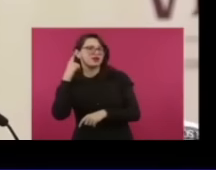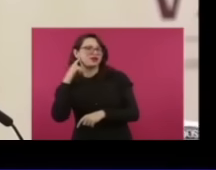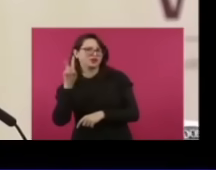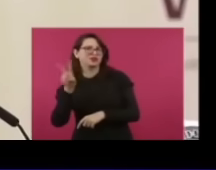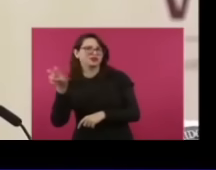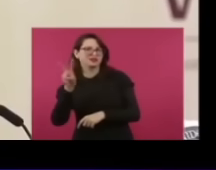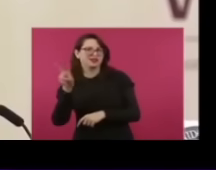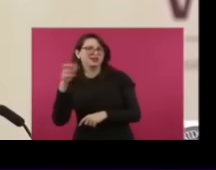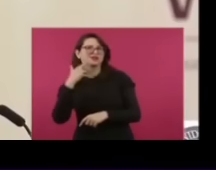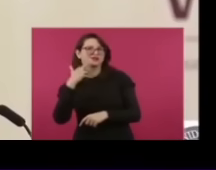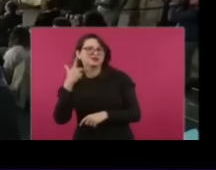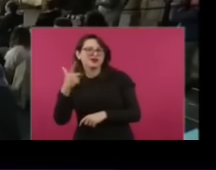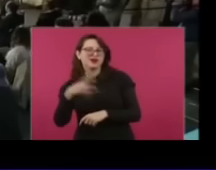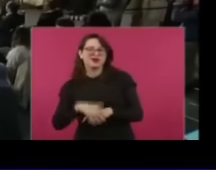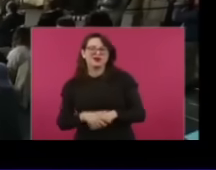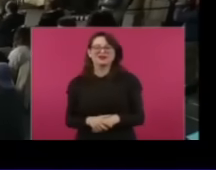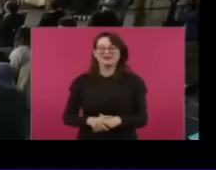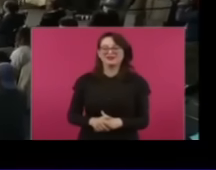el video